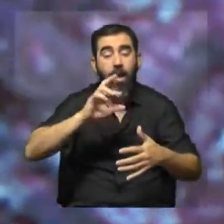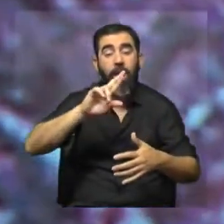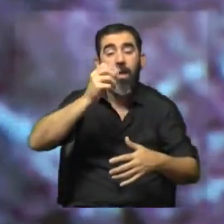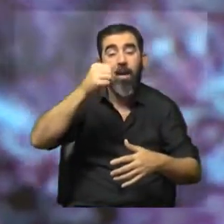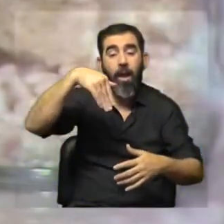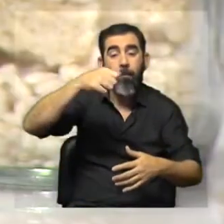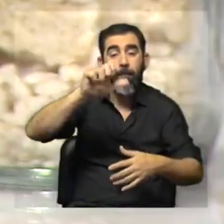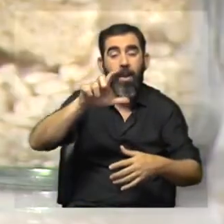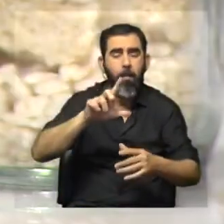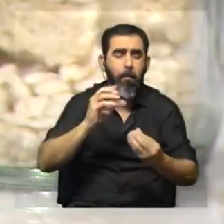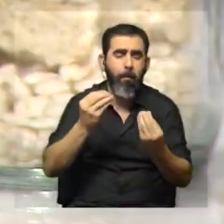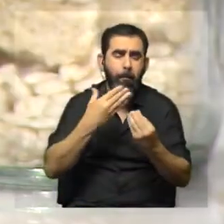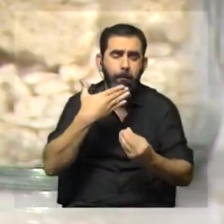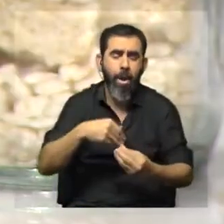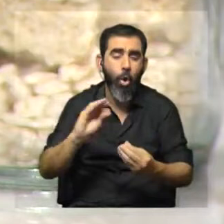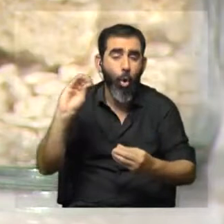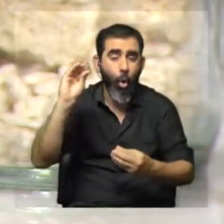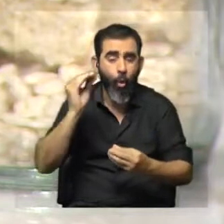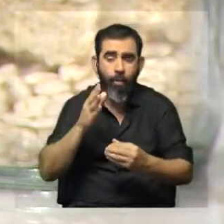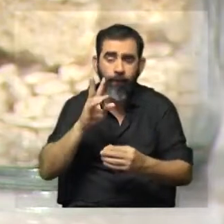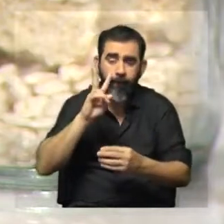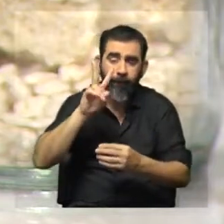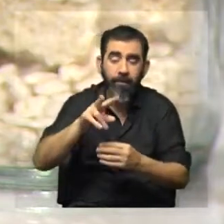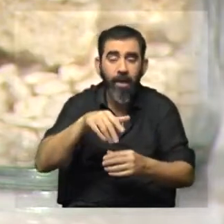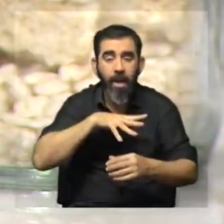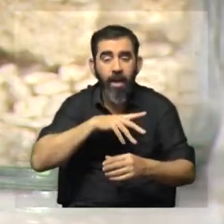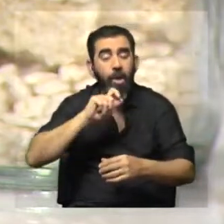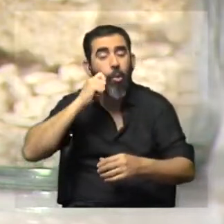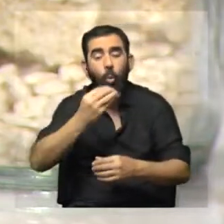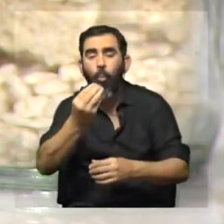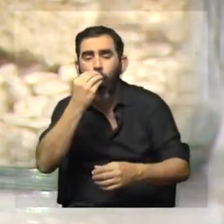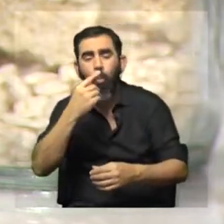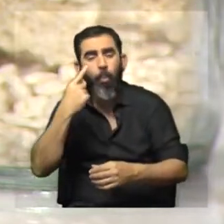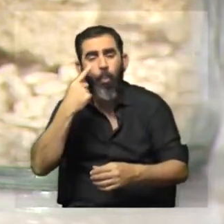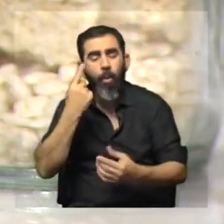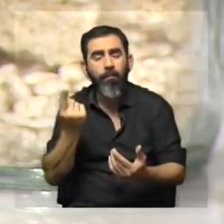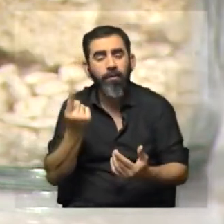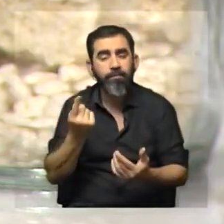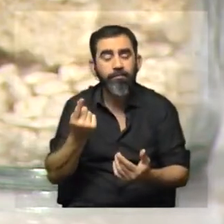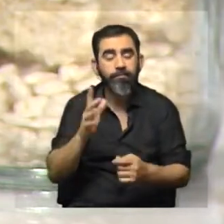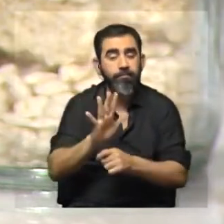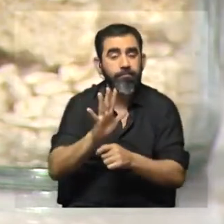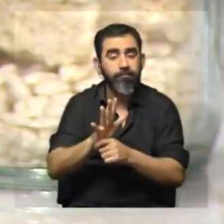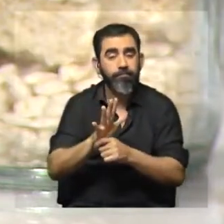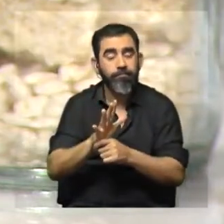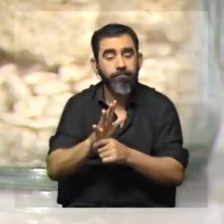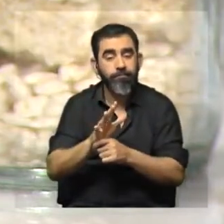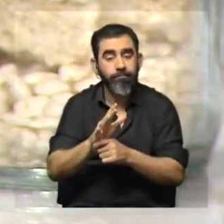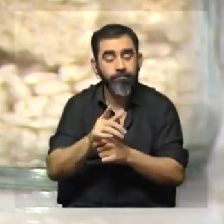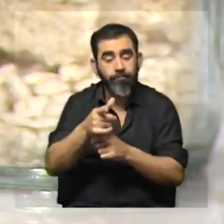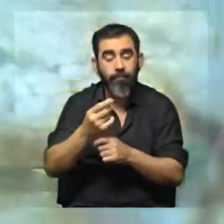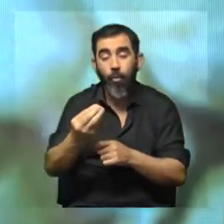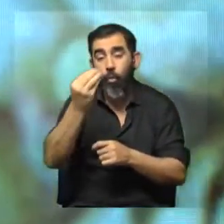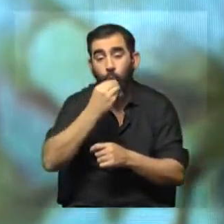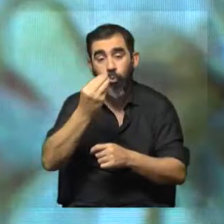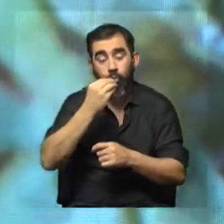es impresionante los jóvenes que van, los niños que van porque ven Naruto y comen ramen. Entonces ya el consumo, como que la construcción del